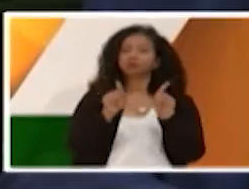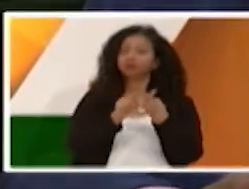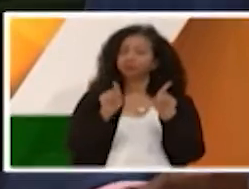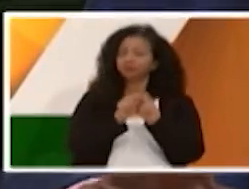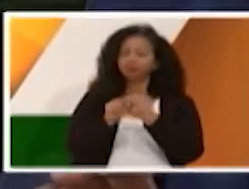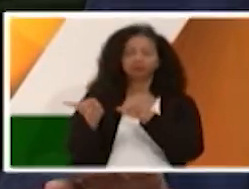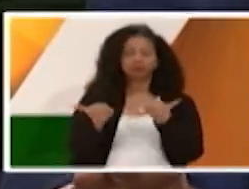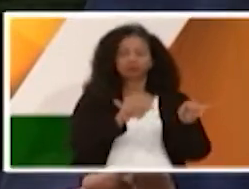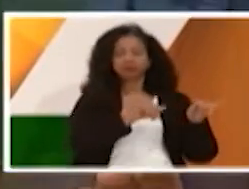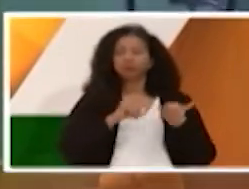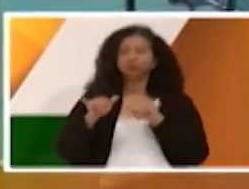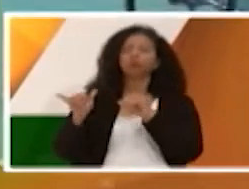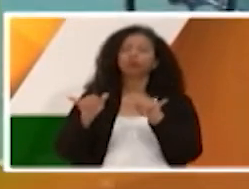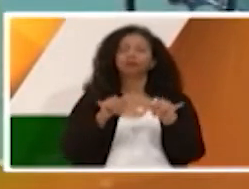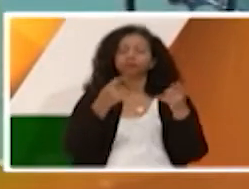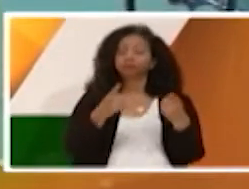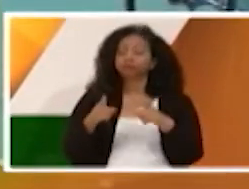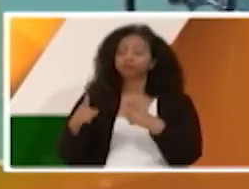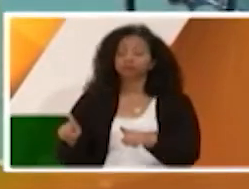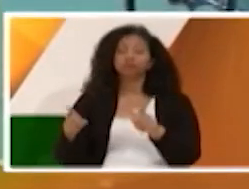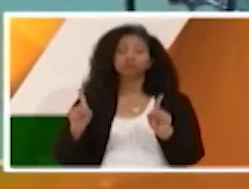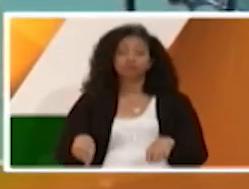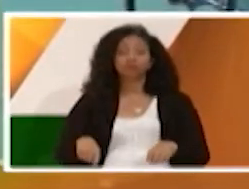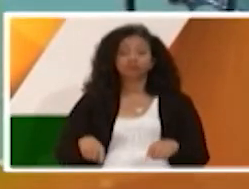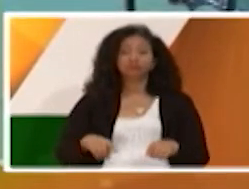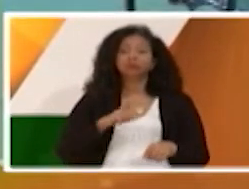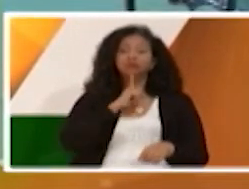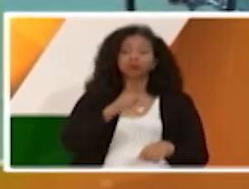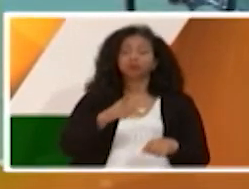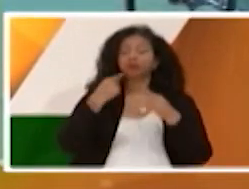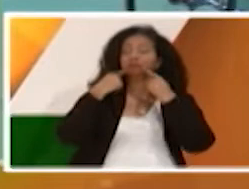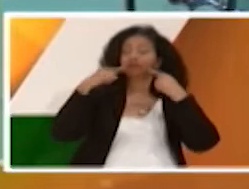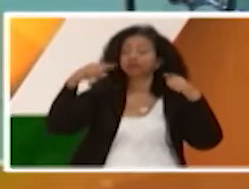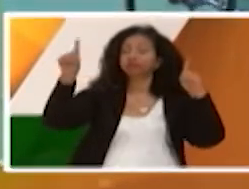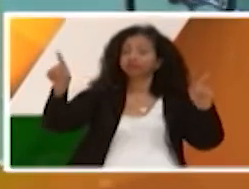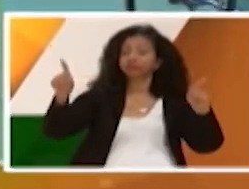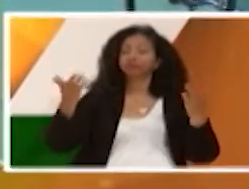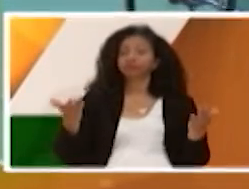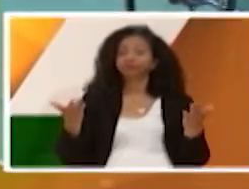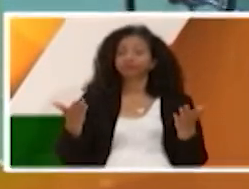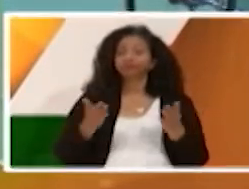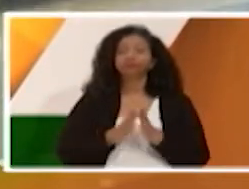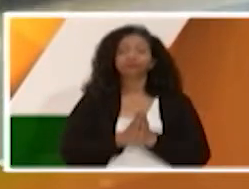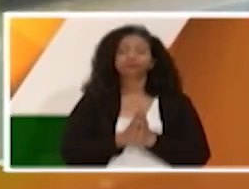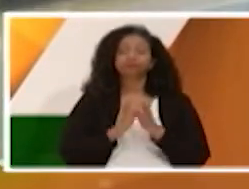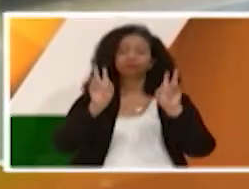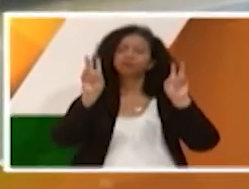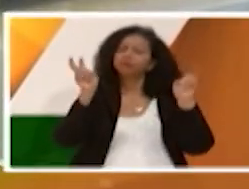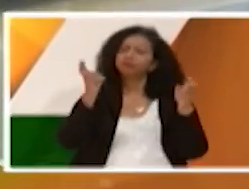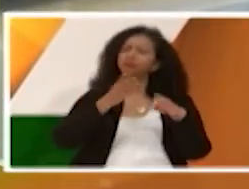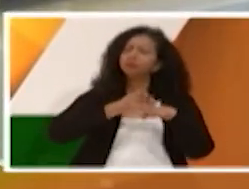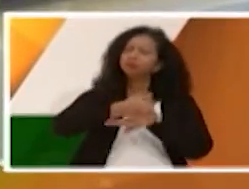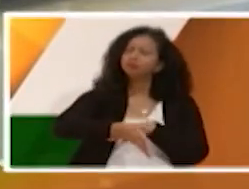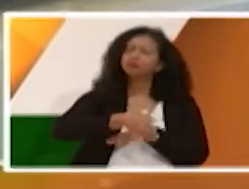a cualquiera en cualquier momento. Y que los hace más superhéroes todavía. Que prepararlo, exacto. Y el tema de la accesibilidad, el